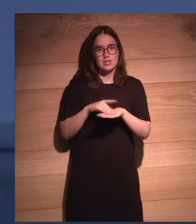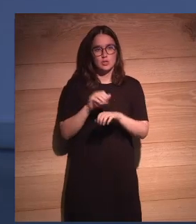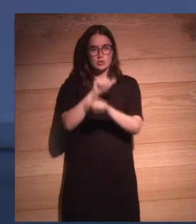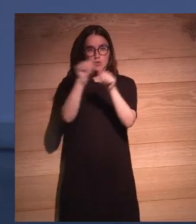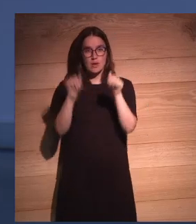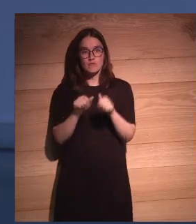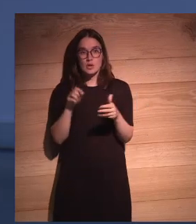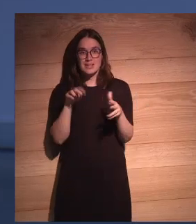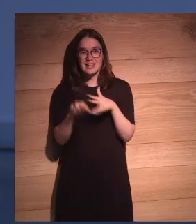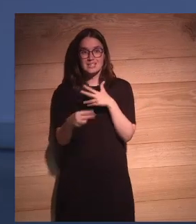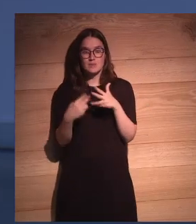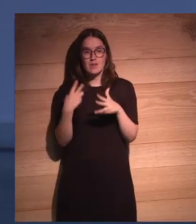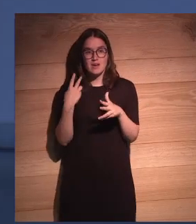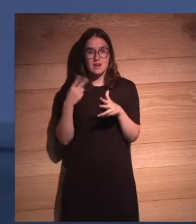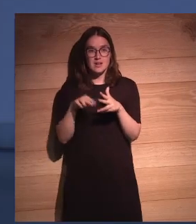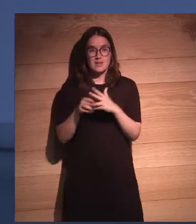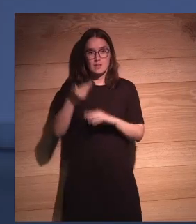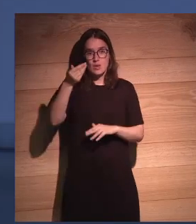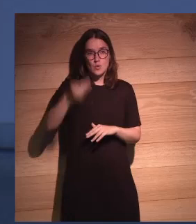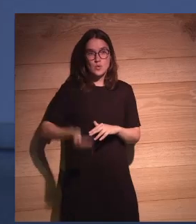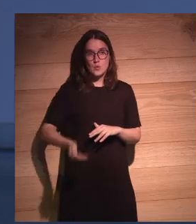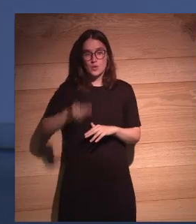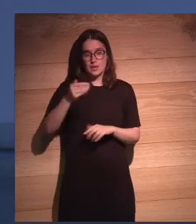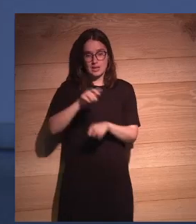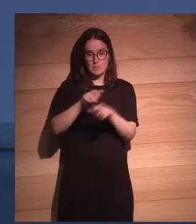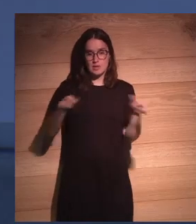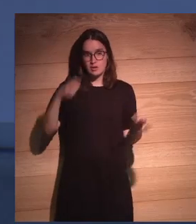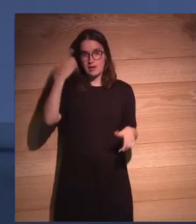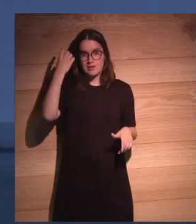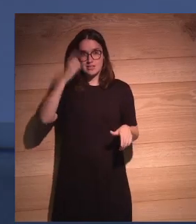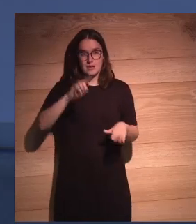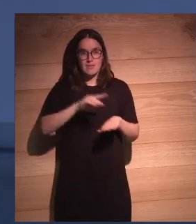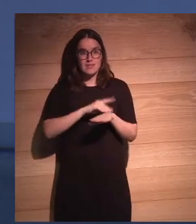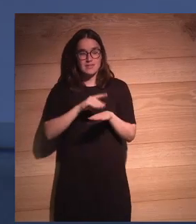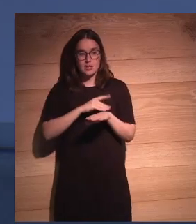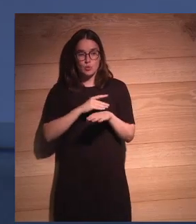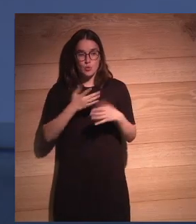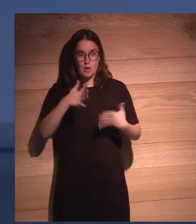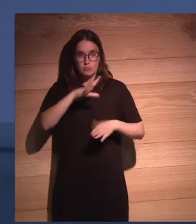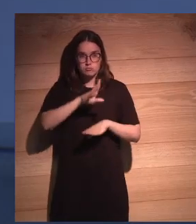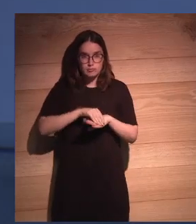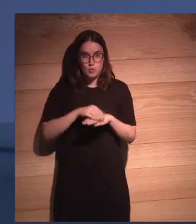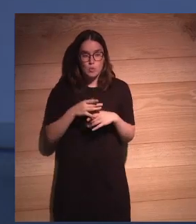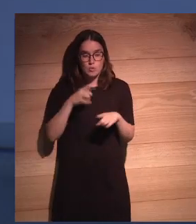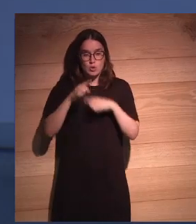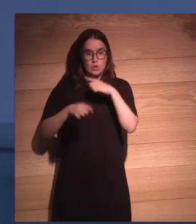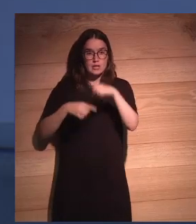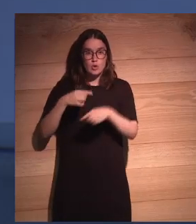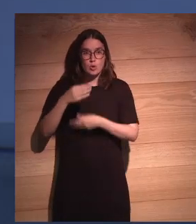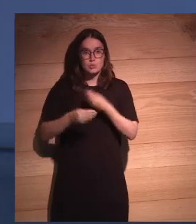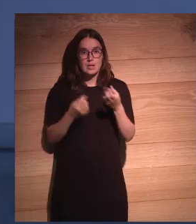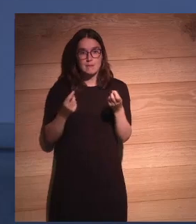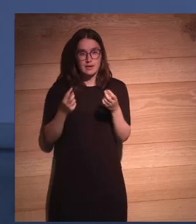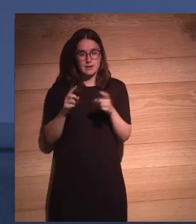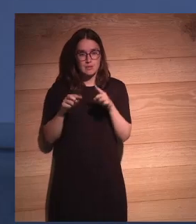forma transparente. Es importante que los ciudadanos sepan qué tipo de datos se recogen, para qué se utilizan y cuáles son